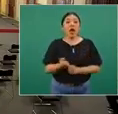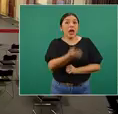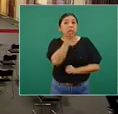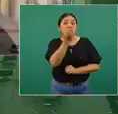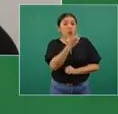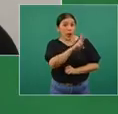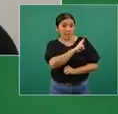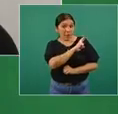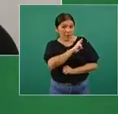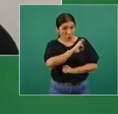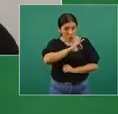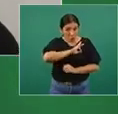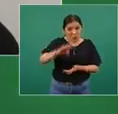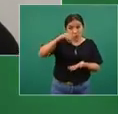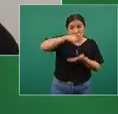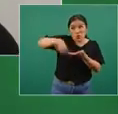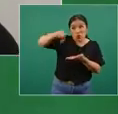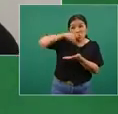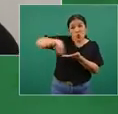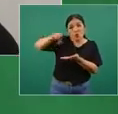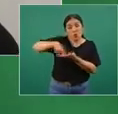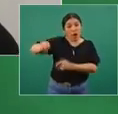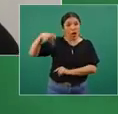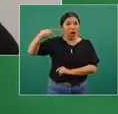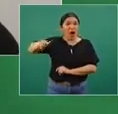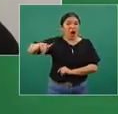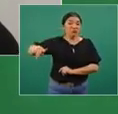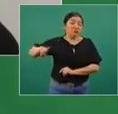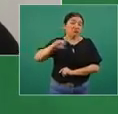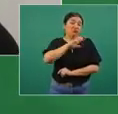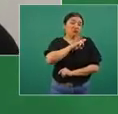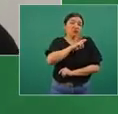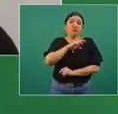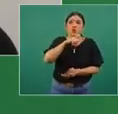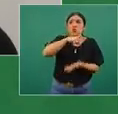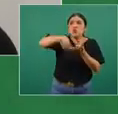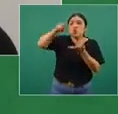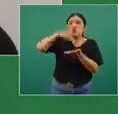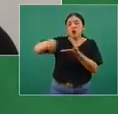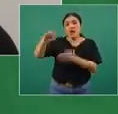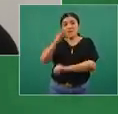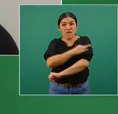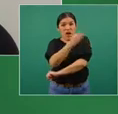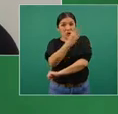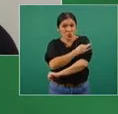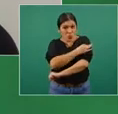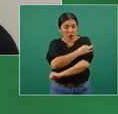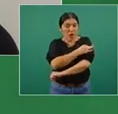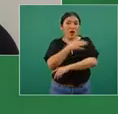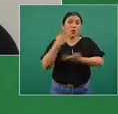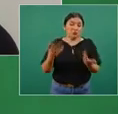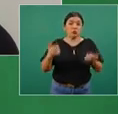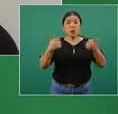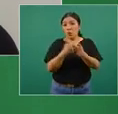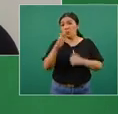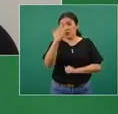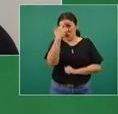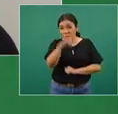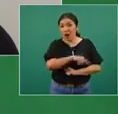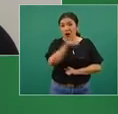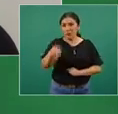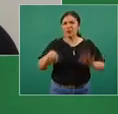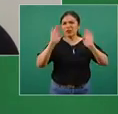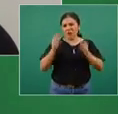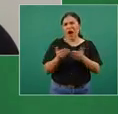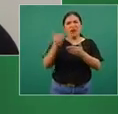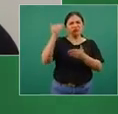escuelas privadas pudieran adquirir de manera particular o directa vacuna, recordemos que ya desde